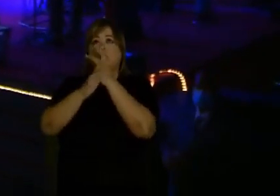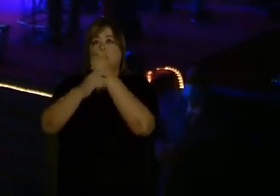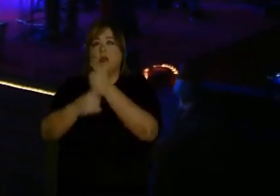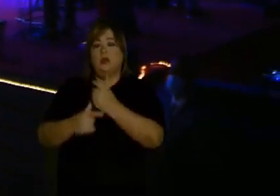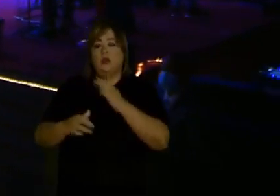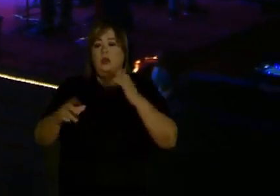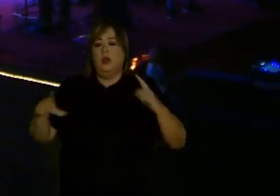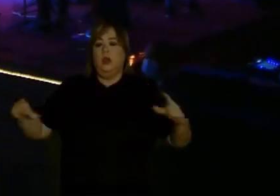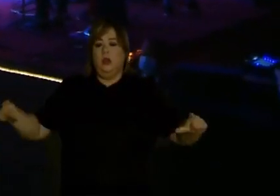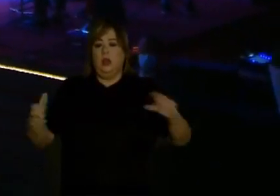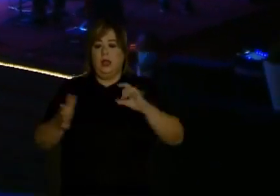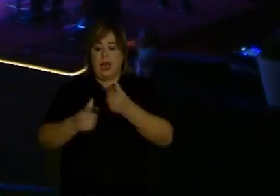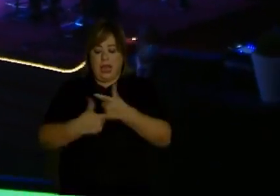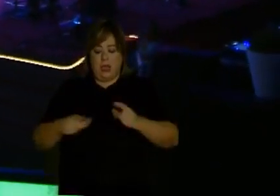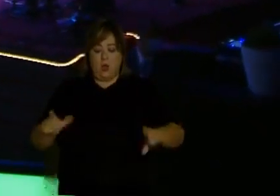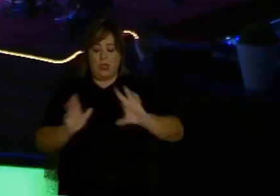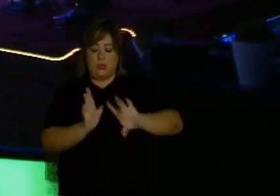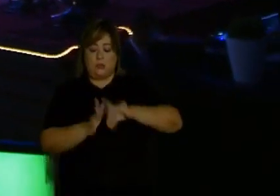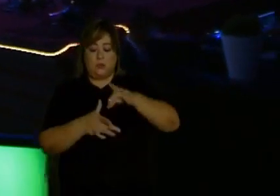Oh, gracias, Señor.